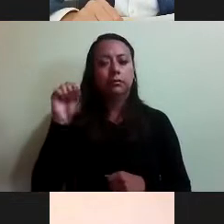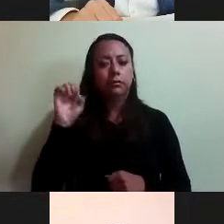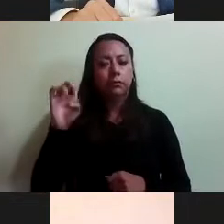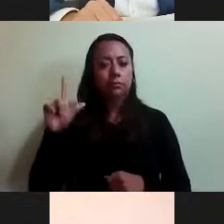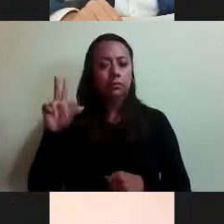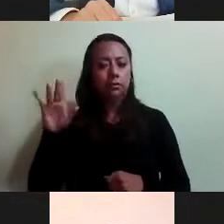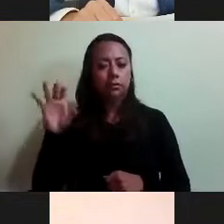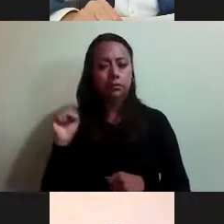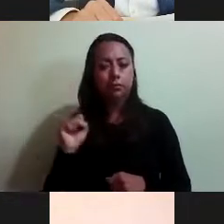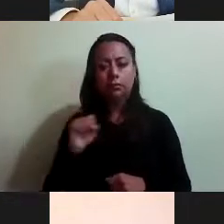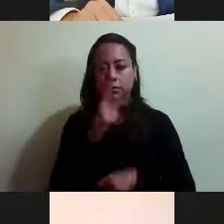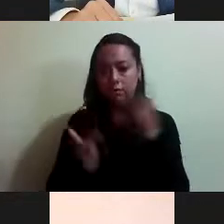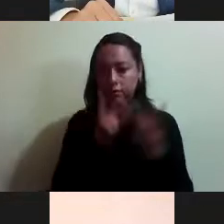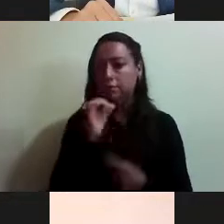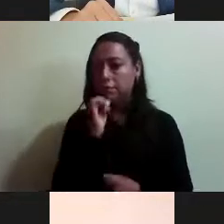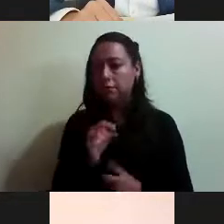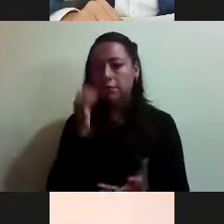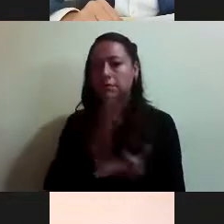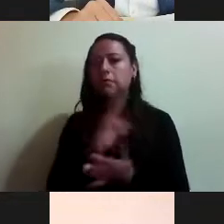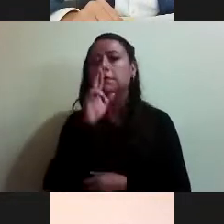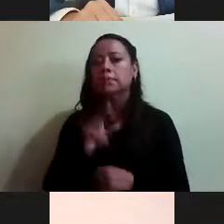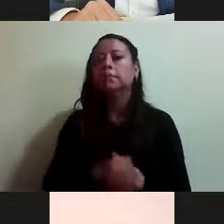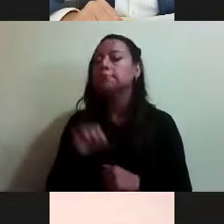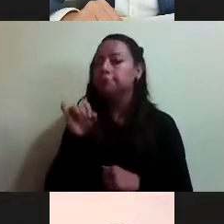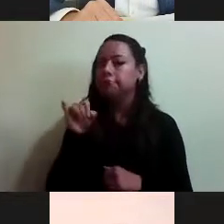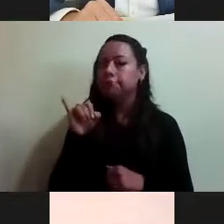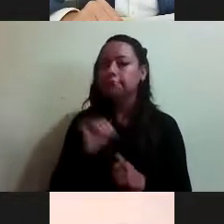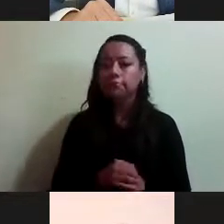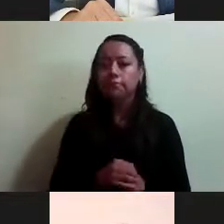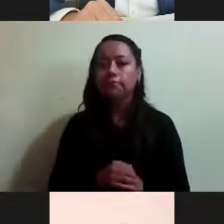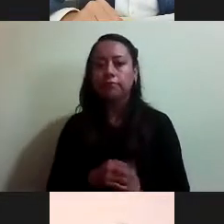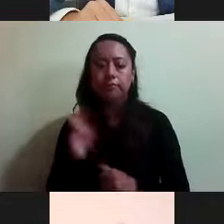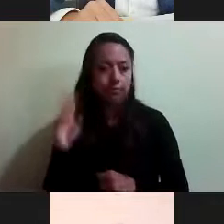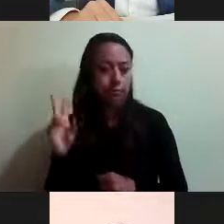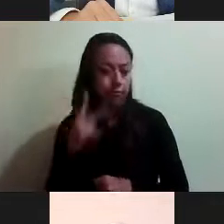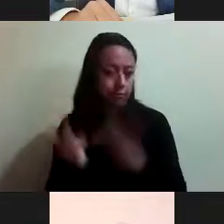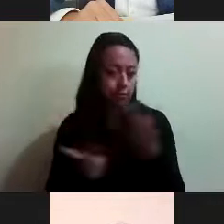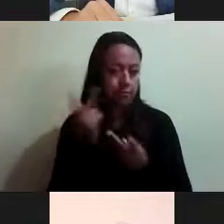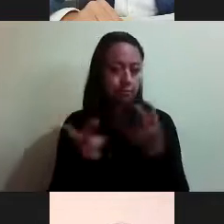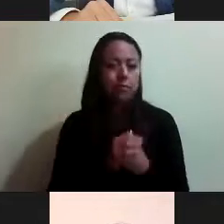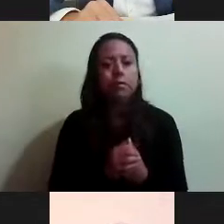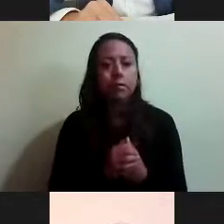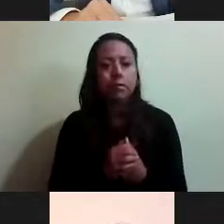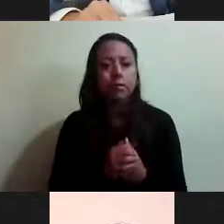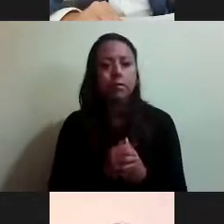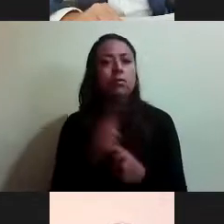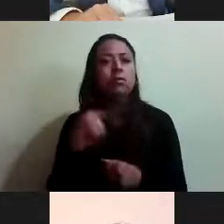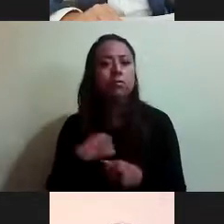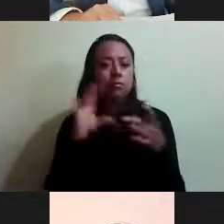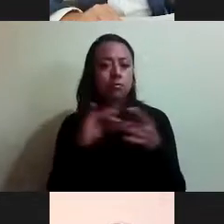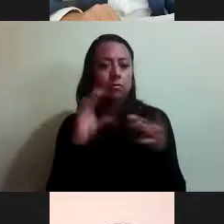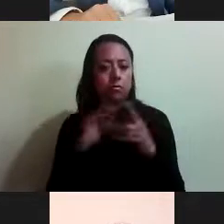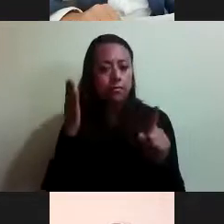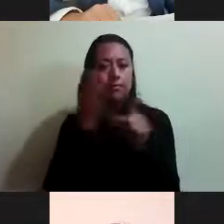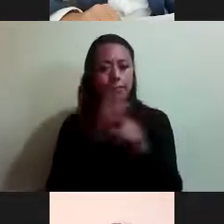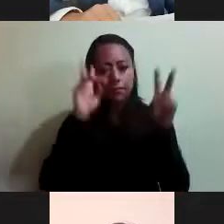¿no? Efectivamente, diputado Gaviño, no fueron preguntas, fueron precisiones a temas que